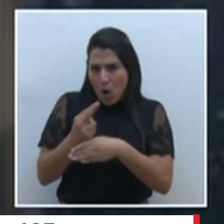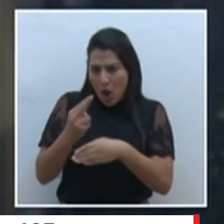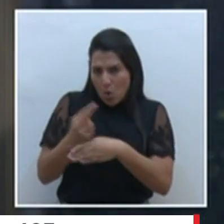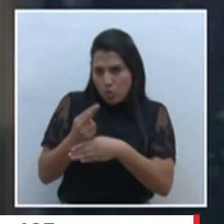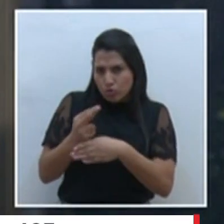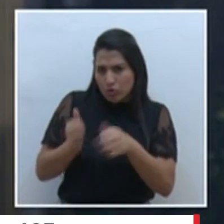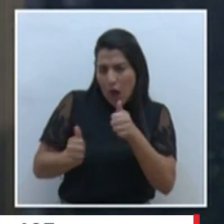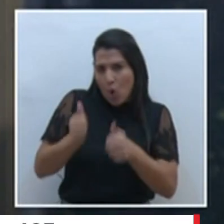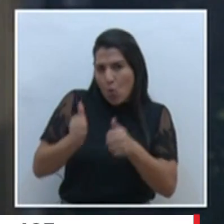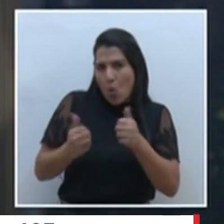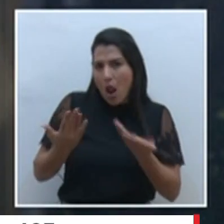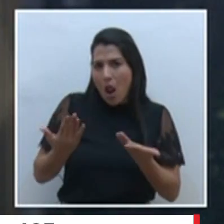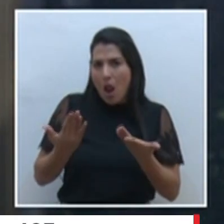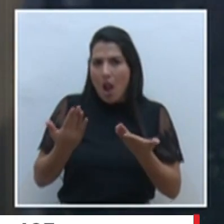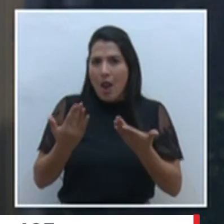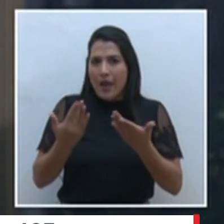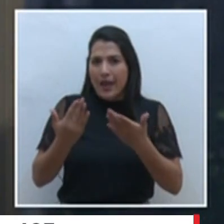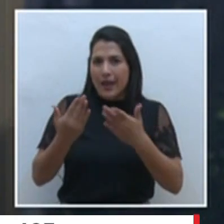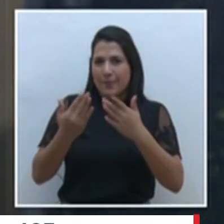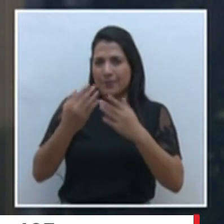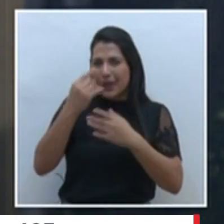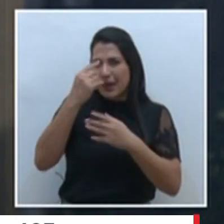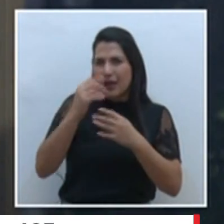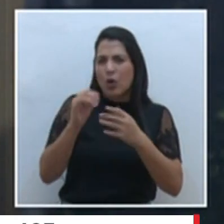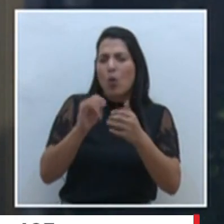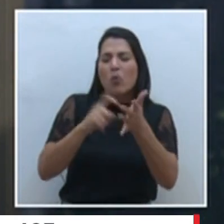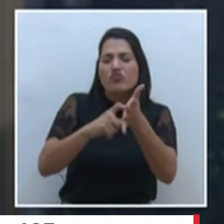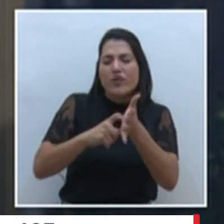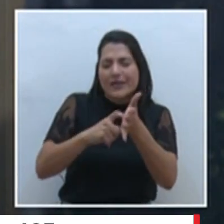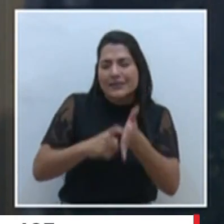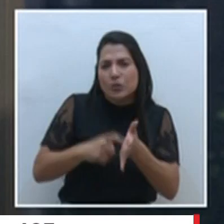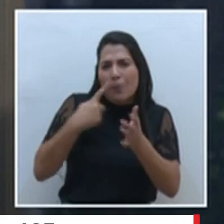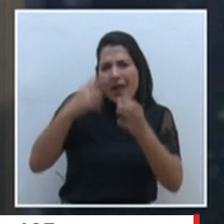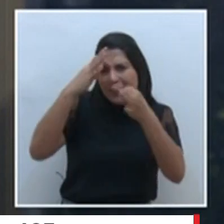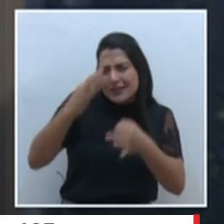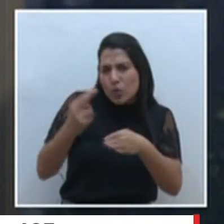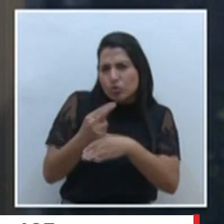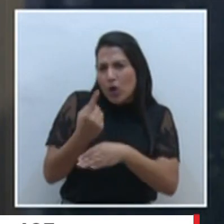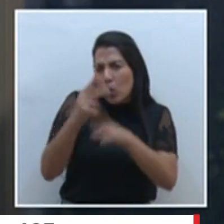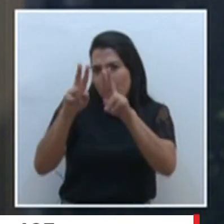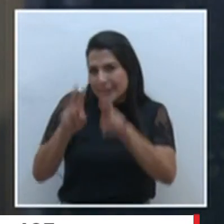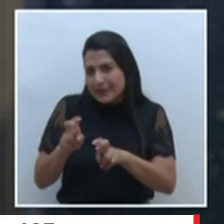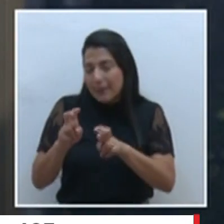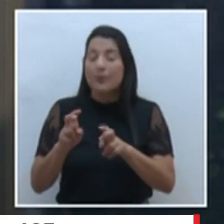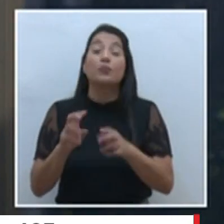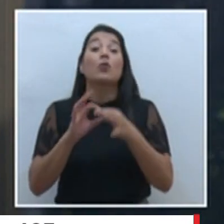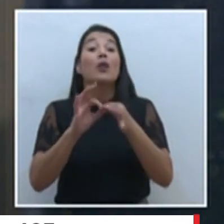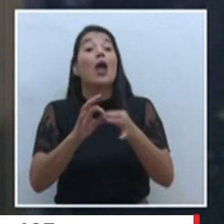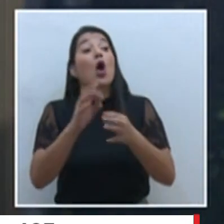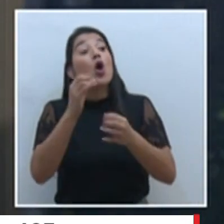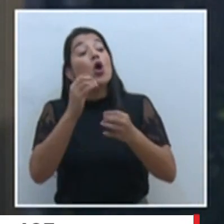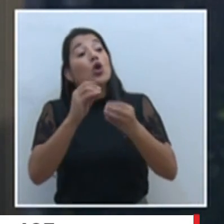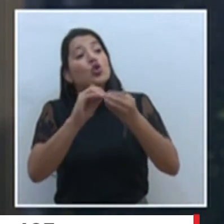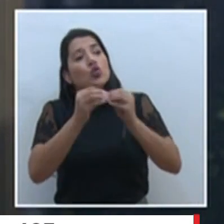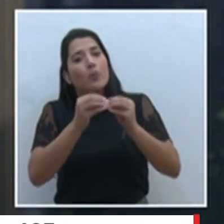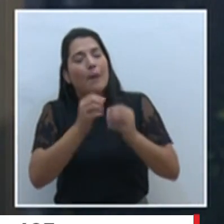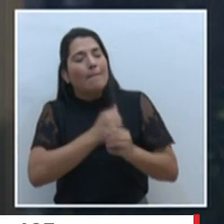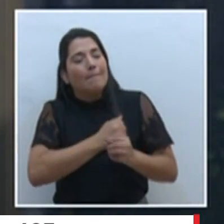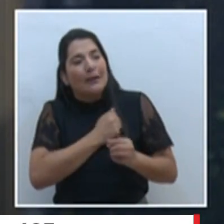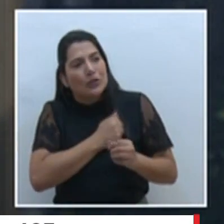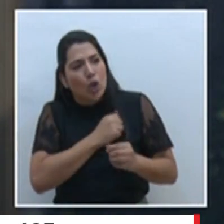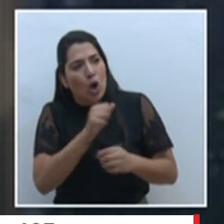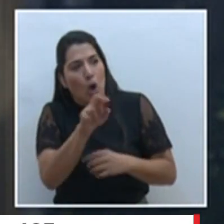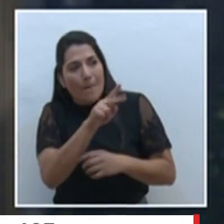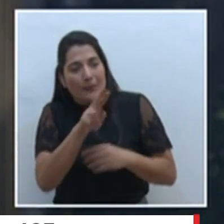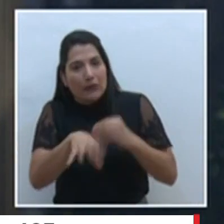para aplicarlas? ¿A quién sí, a quién no? Tal vez explicar eso. Y por último, sobre el número de los 52 casos, don Daniel, disculpen también a los